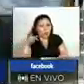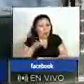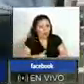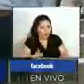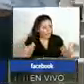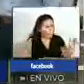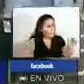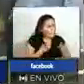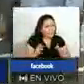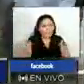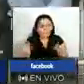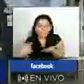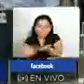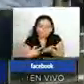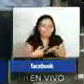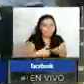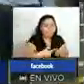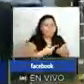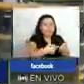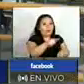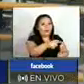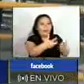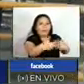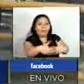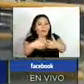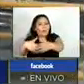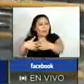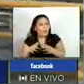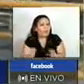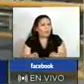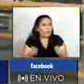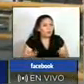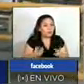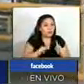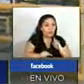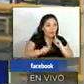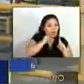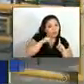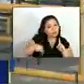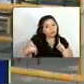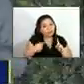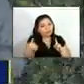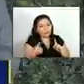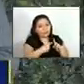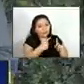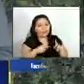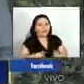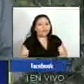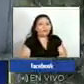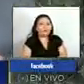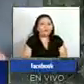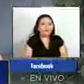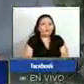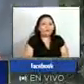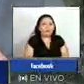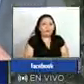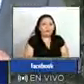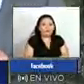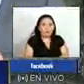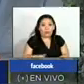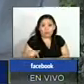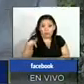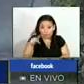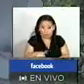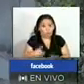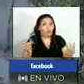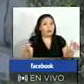reuniones con 30 empresas para llegar a una conciliación entre el patrono y los empleados afectados. Hoy inicia esta ronda de